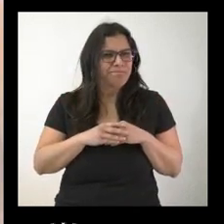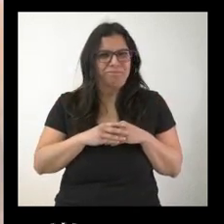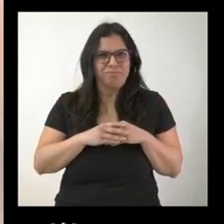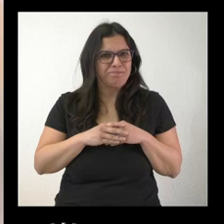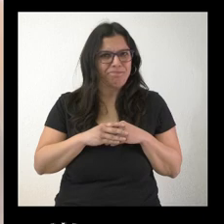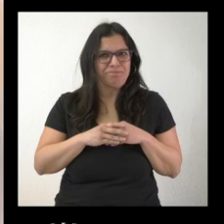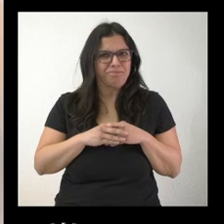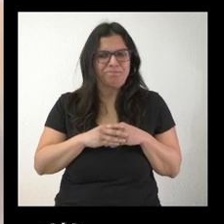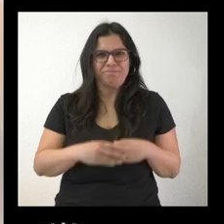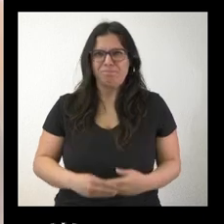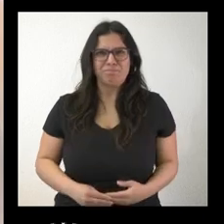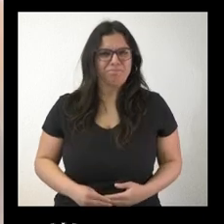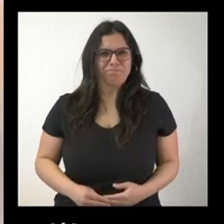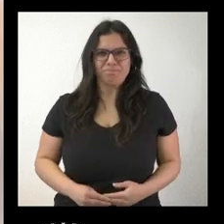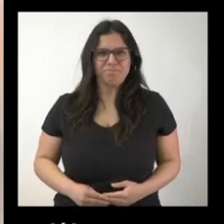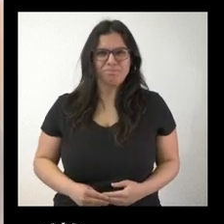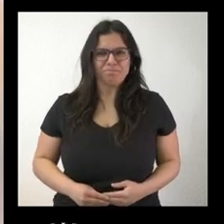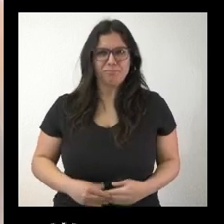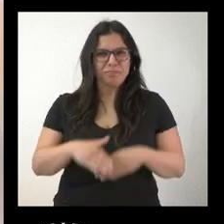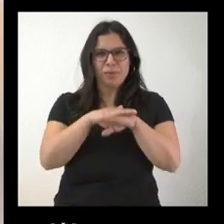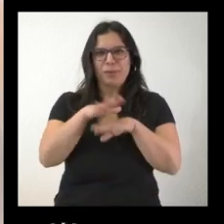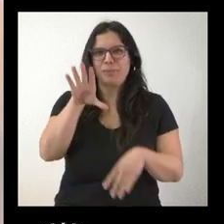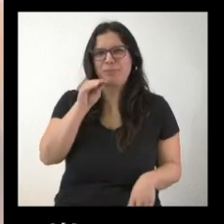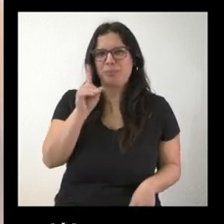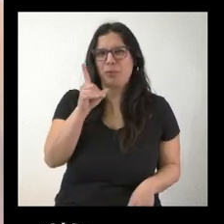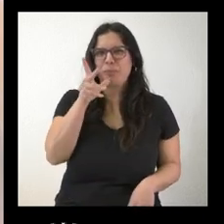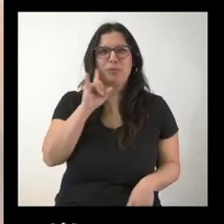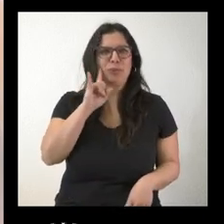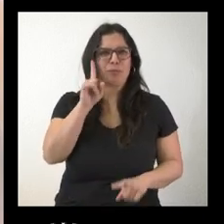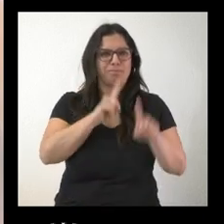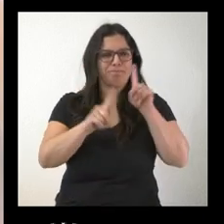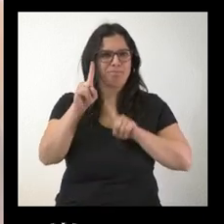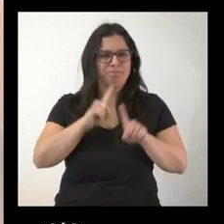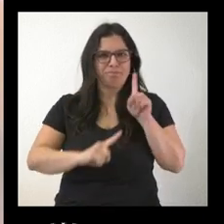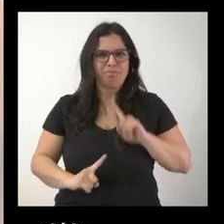europea pero menciona también que hay una partida